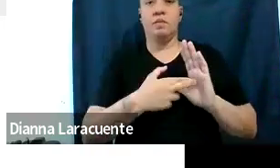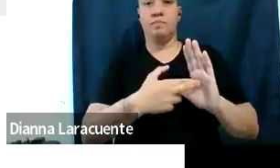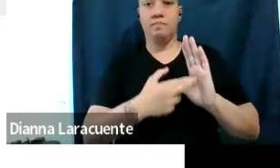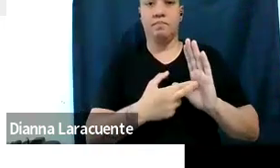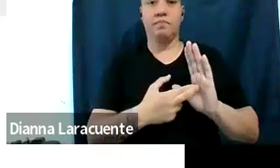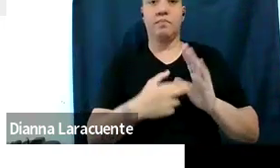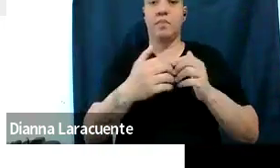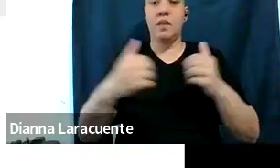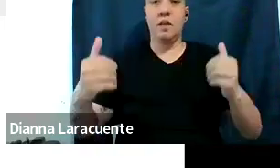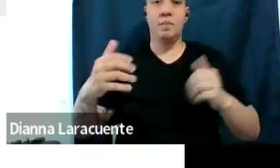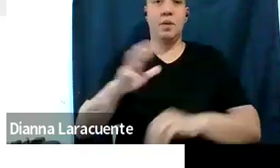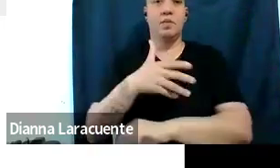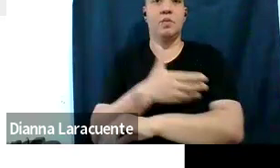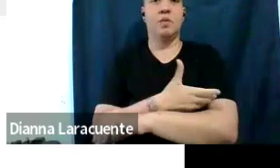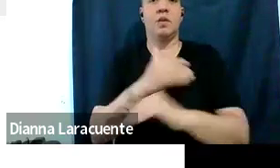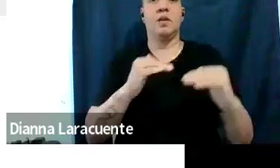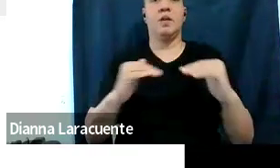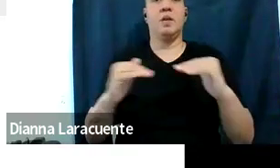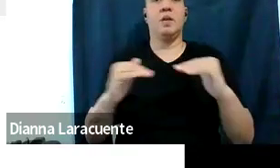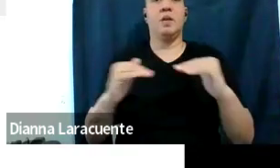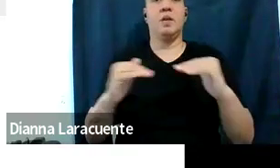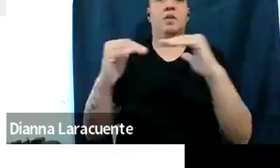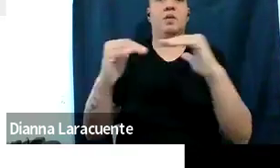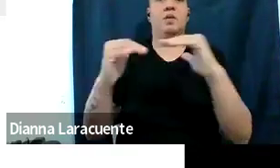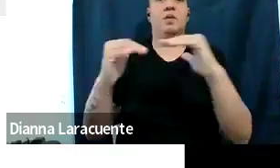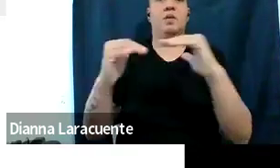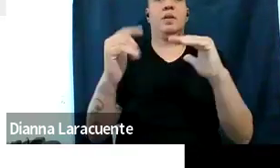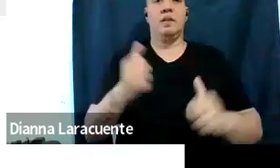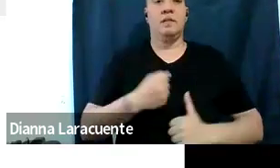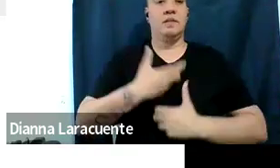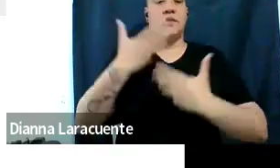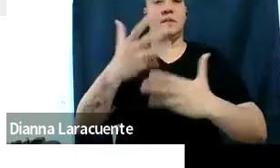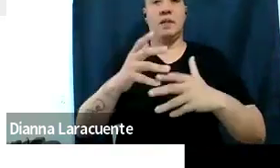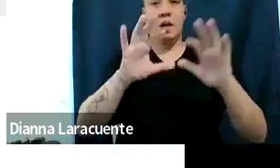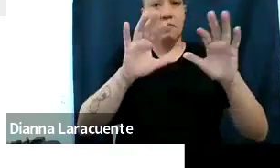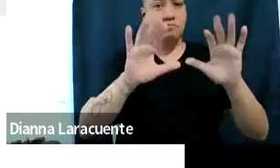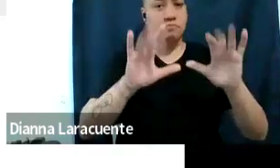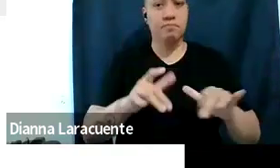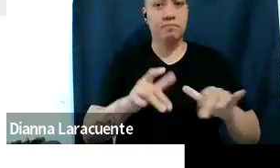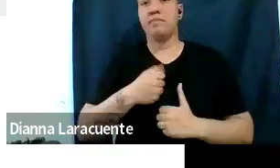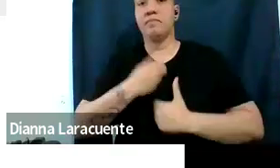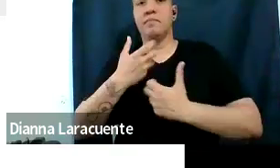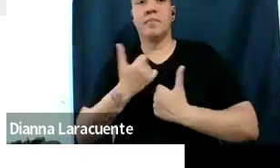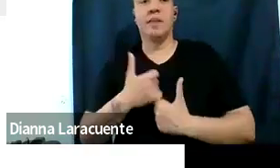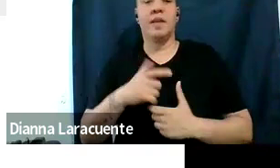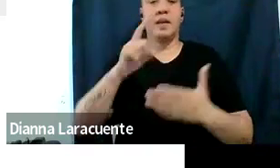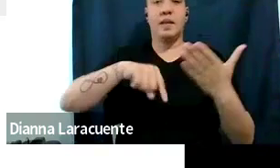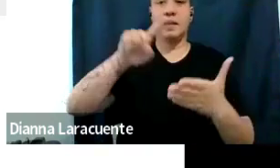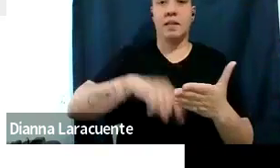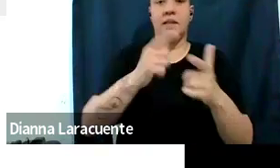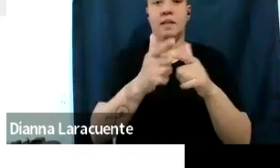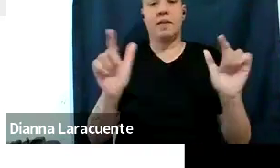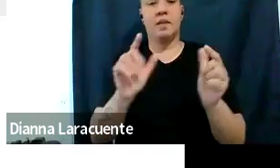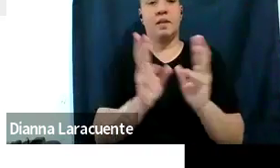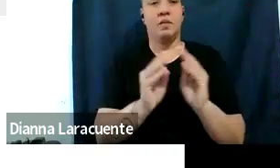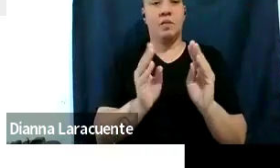poderes, igualdad ante la ley, libertad de expresión hablada o escrita, derecho a disentir, a criticar, libertad de reunión, asociación,